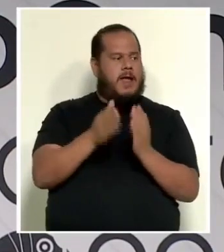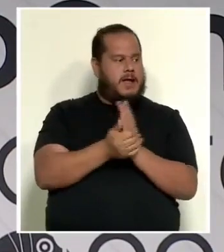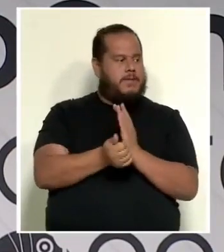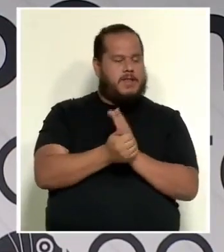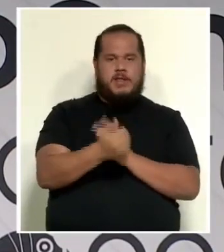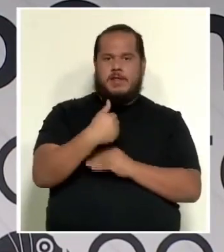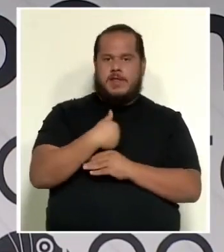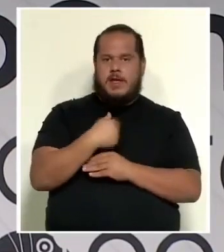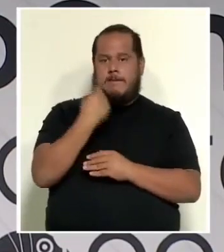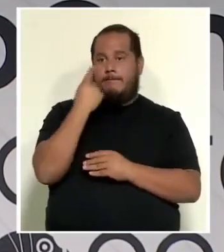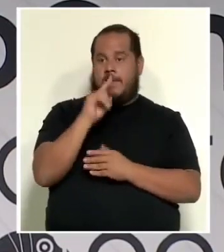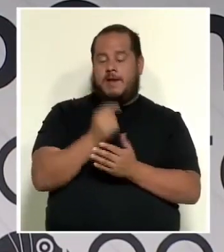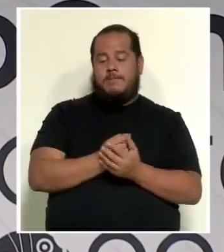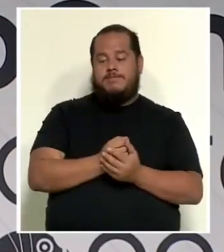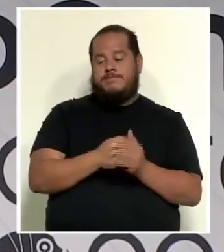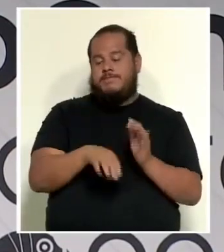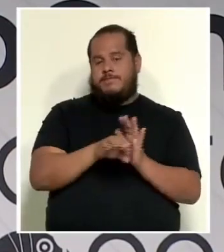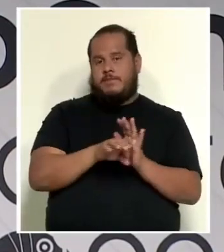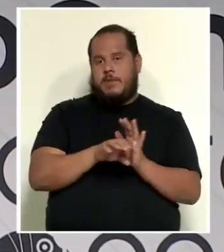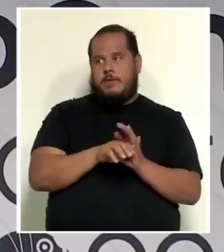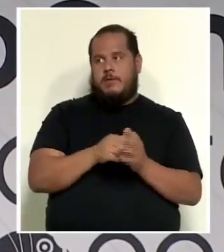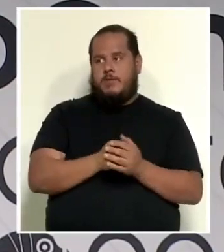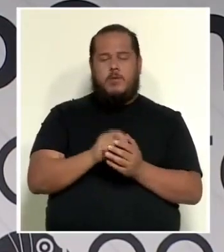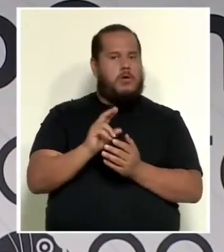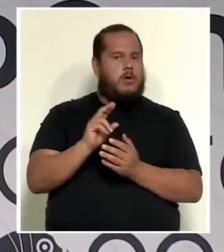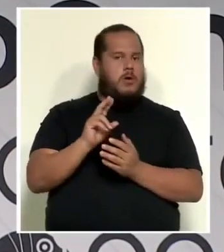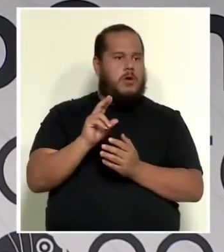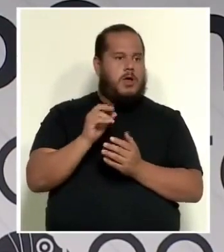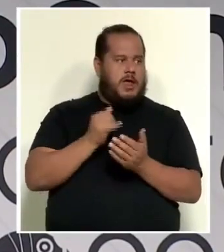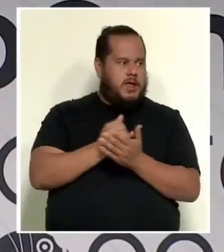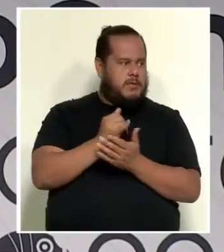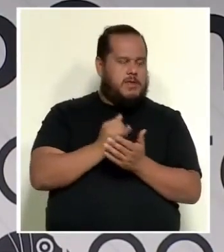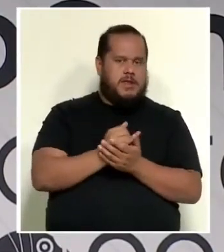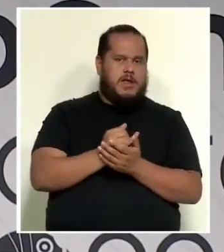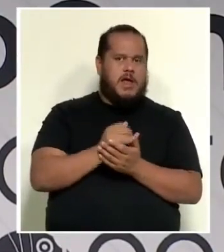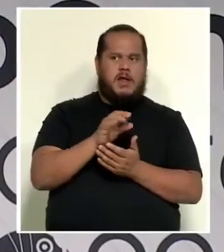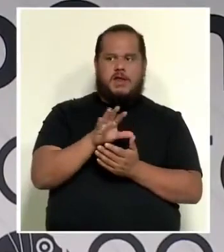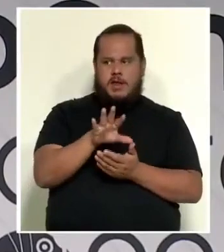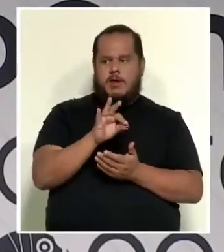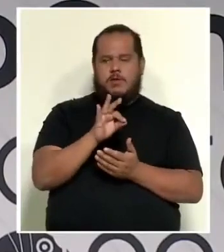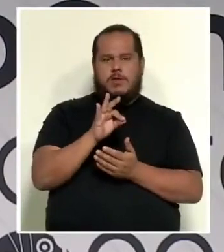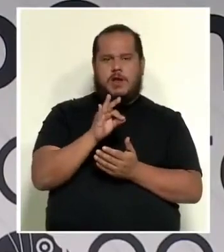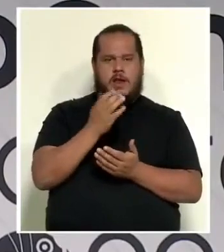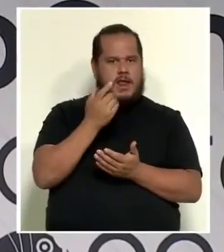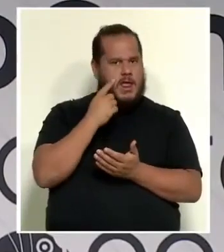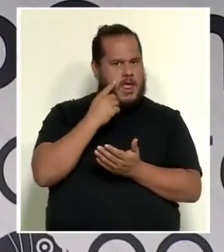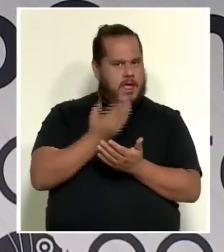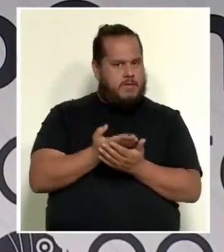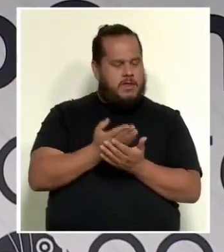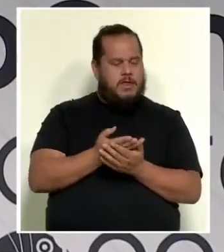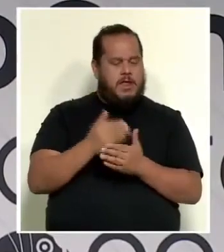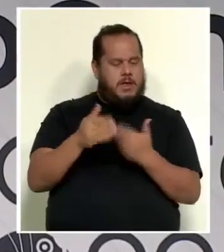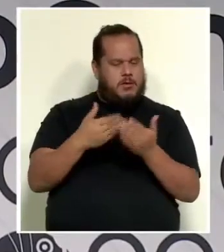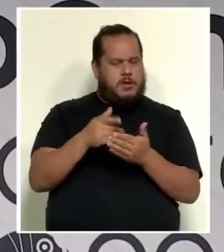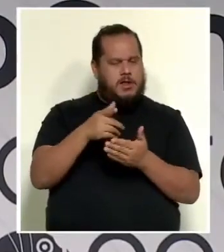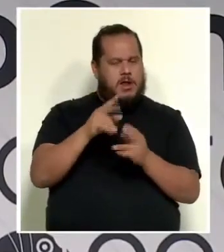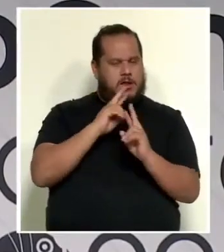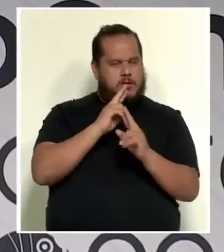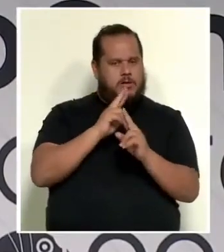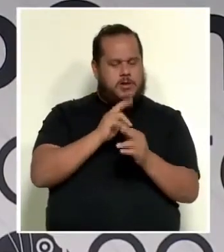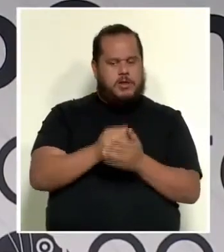para, por ejemplo, no solo investigar, encontrar evidencia y procesar, digamos, estos resultados.